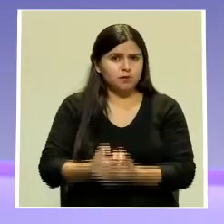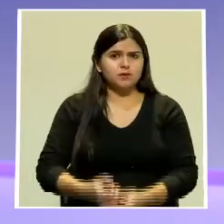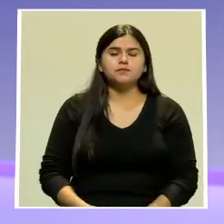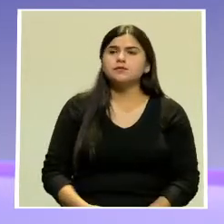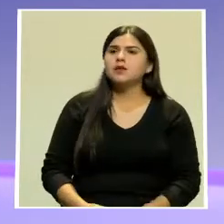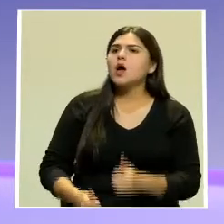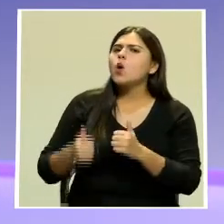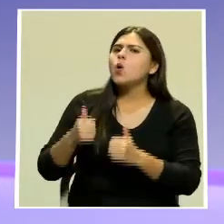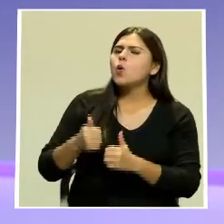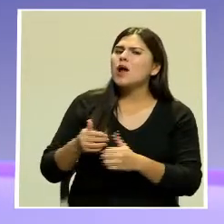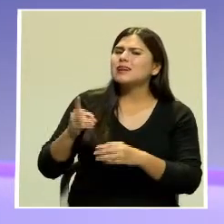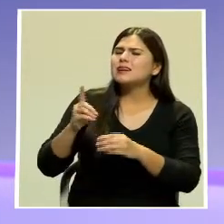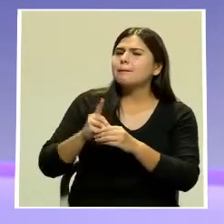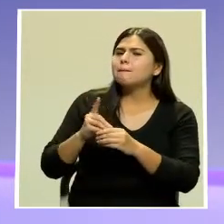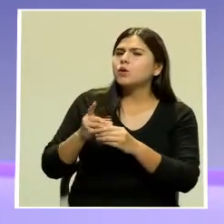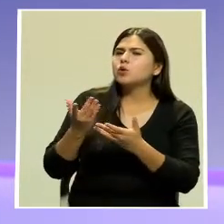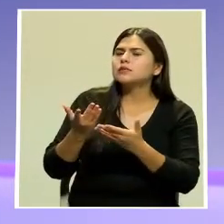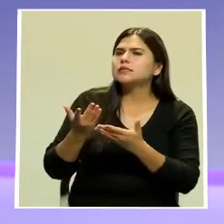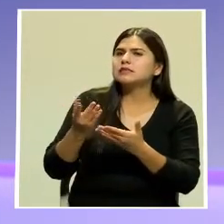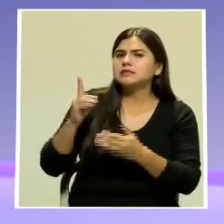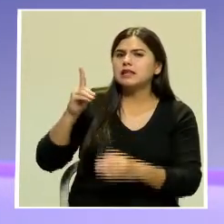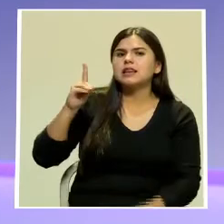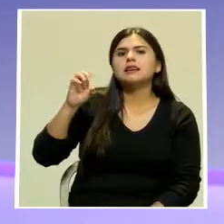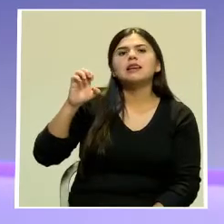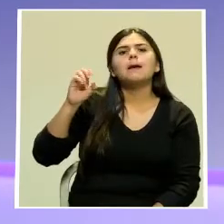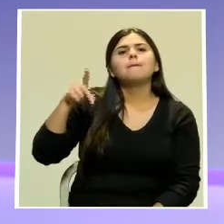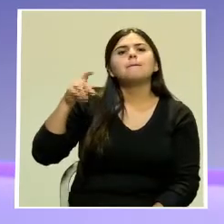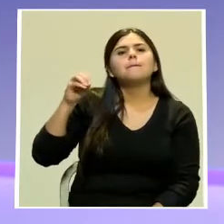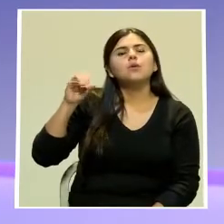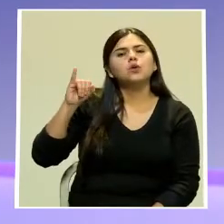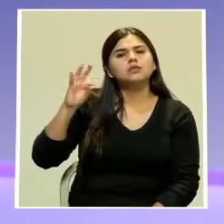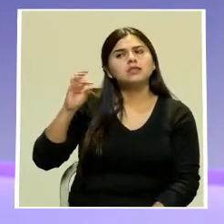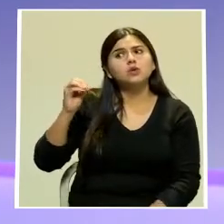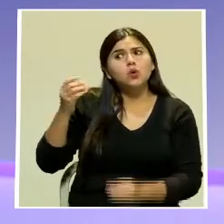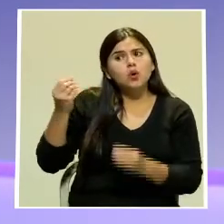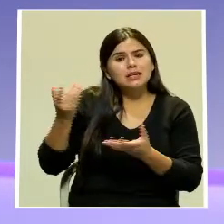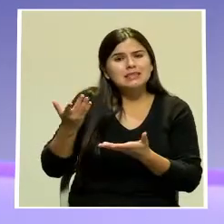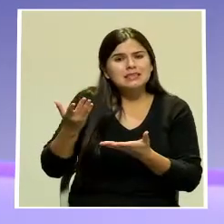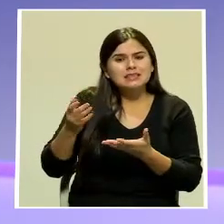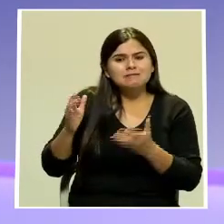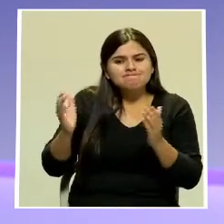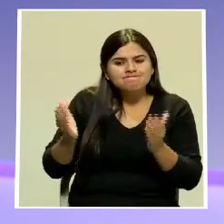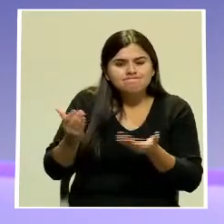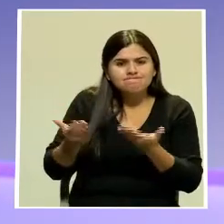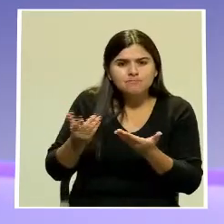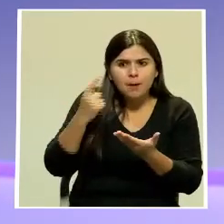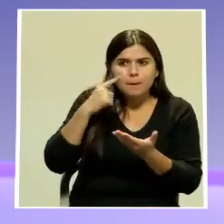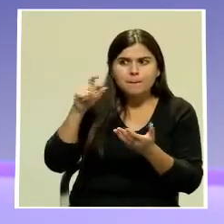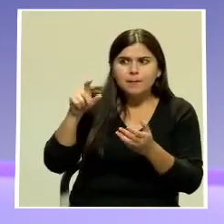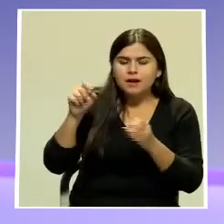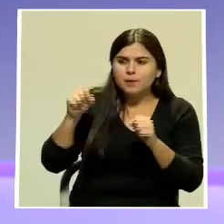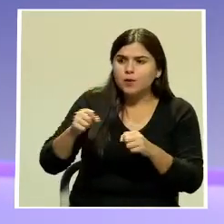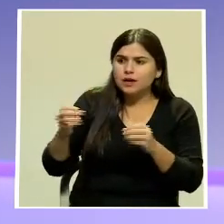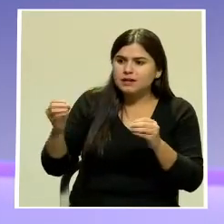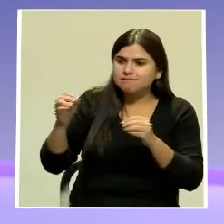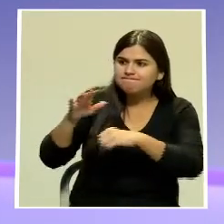pensó inicialmente Sí. como un dinamizador de la economía, como un atractor de turismo,